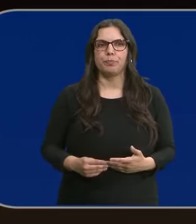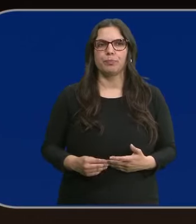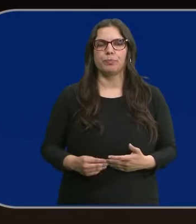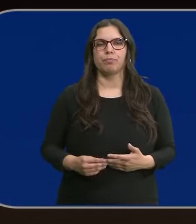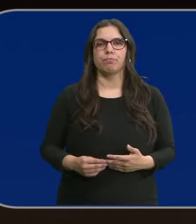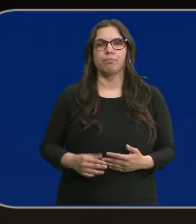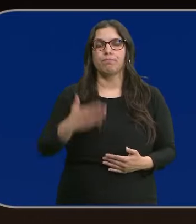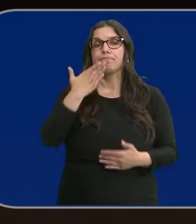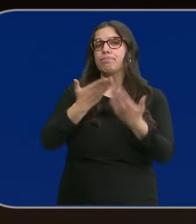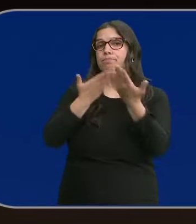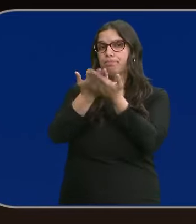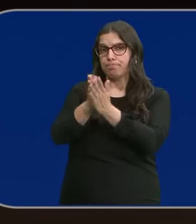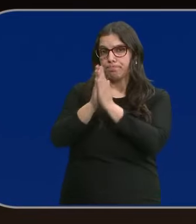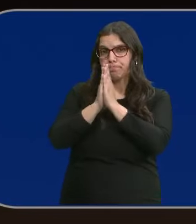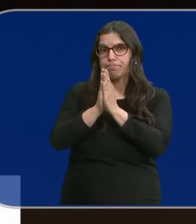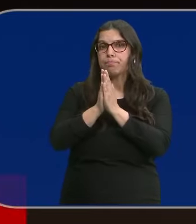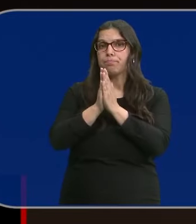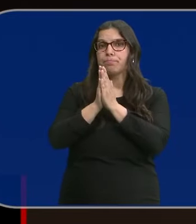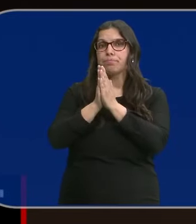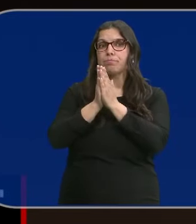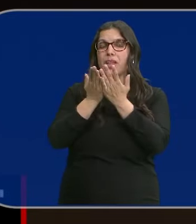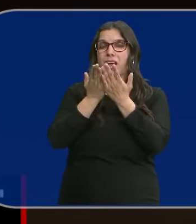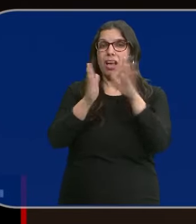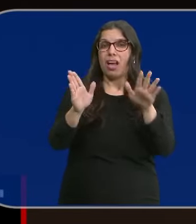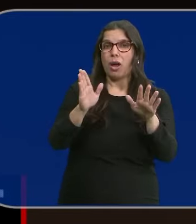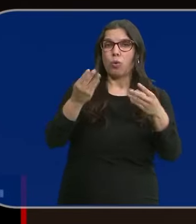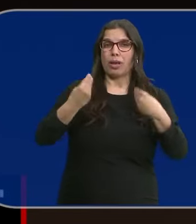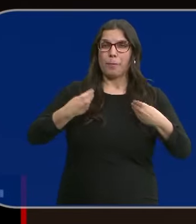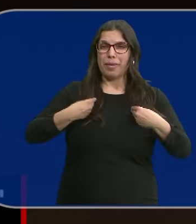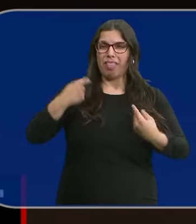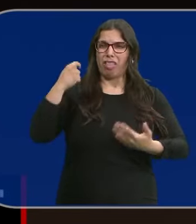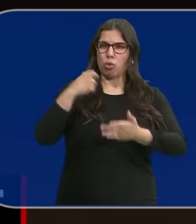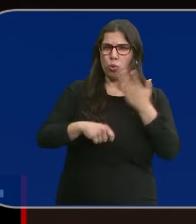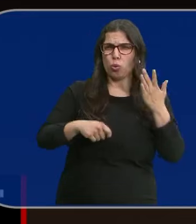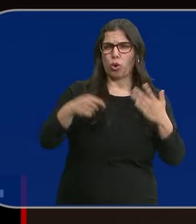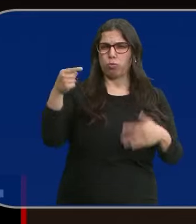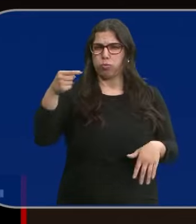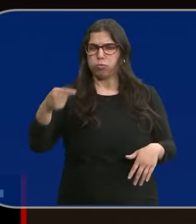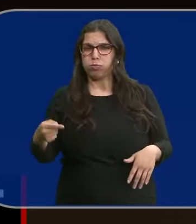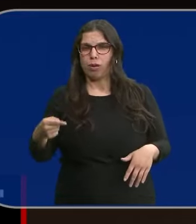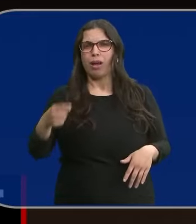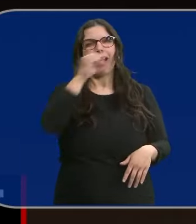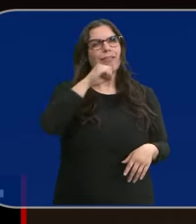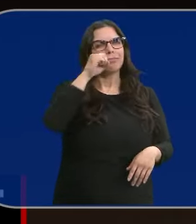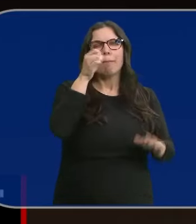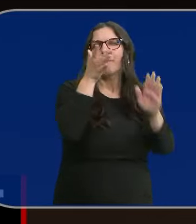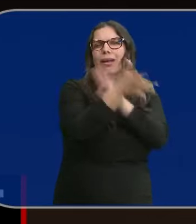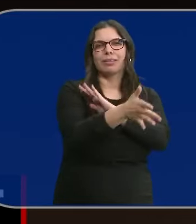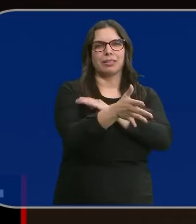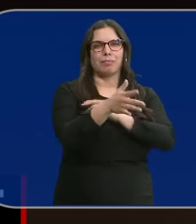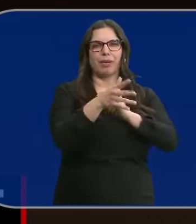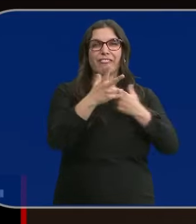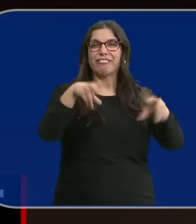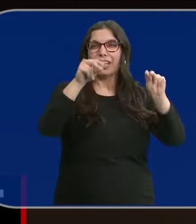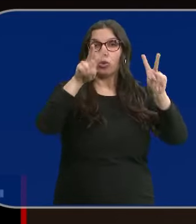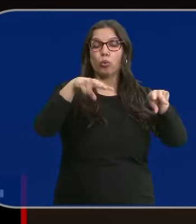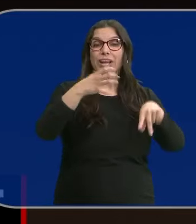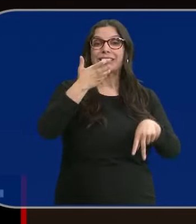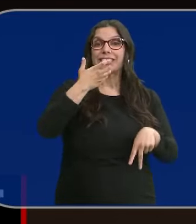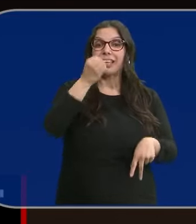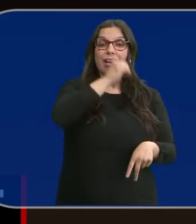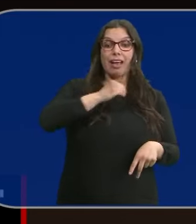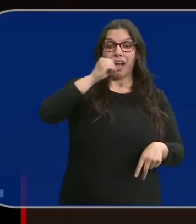Les ruego que, aunque pinten bastos en la vida, no dejen nunca de cantar. Porque quien